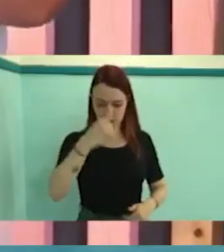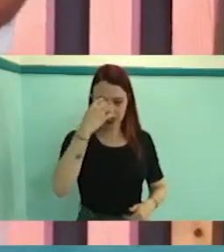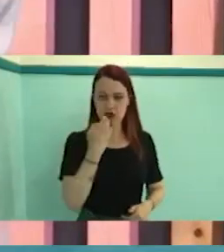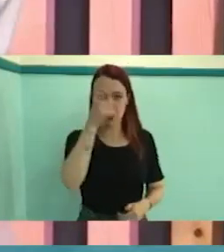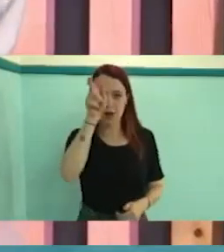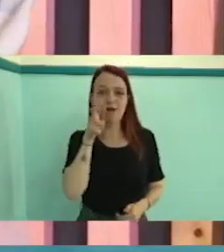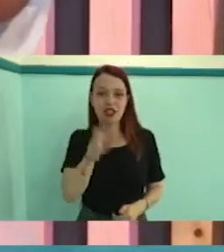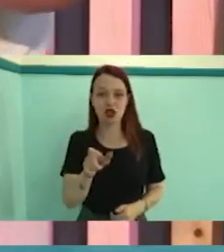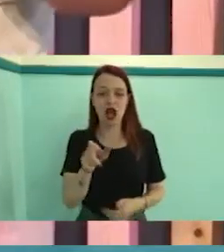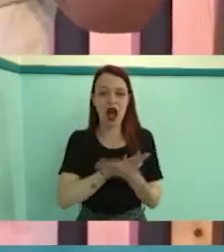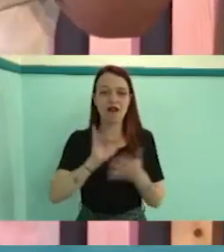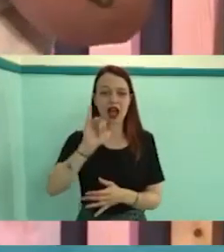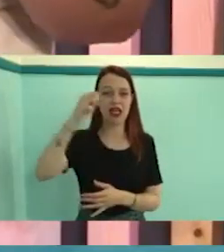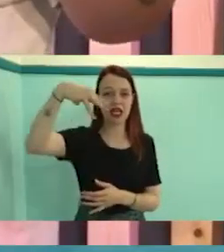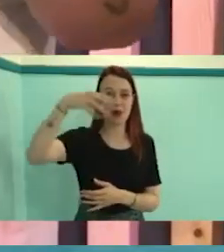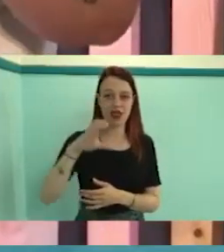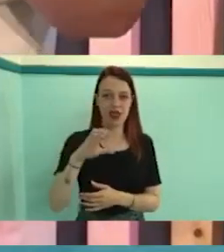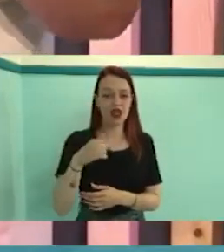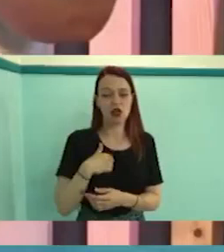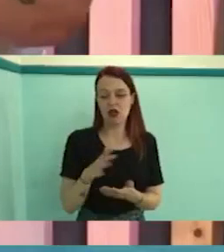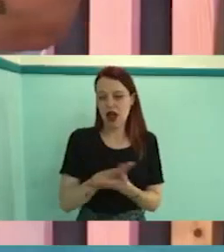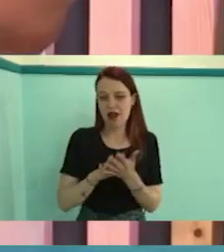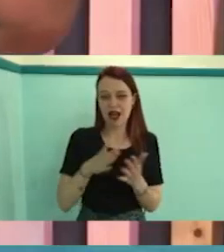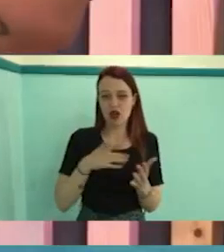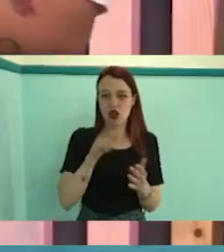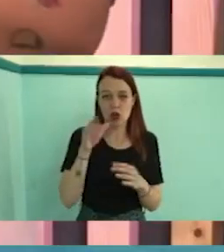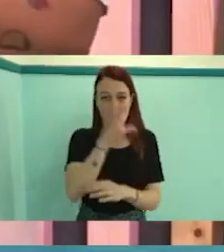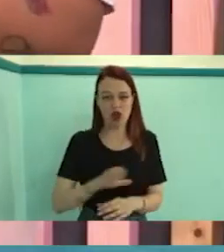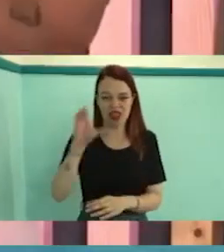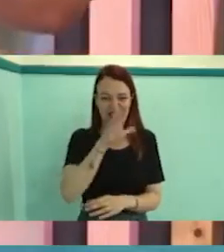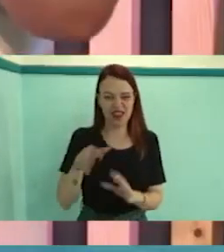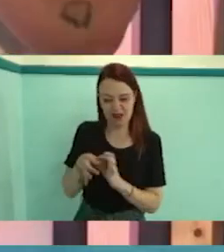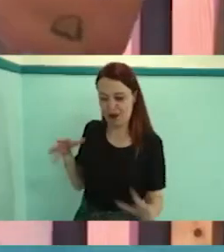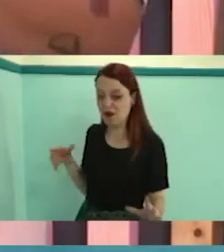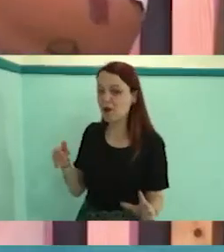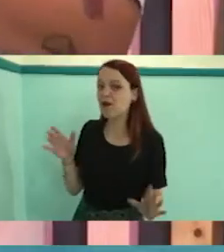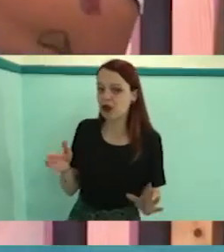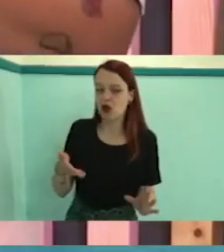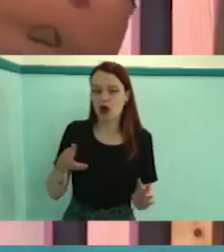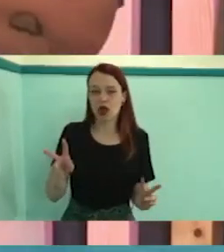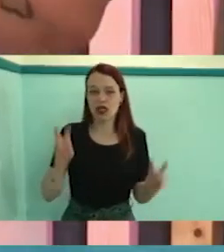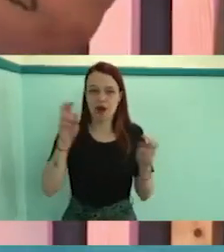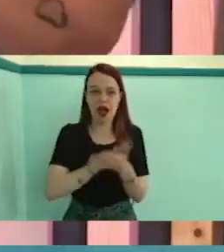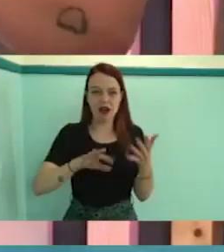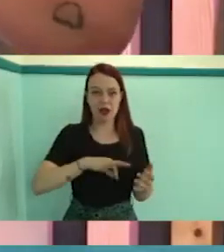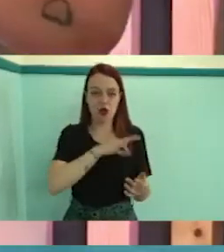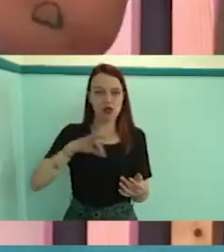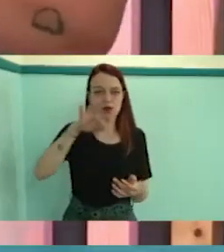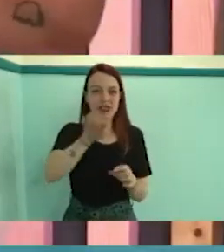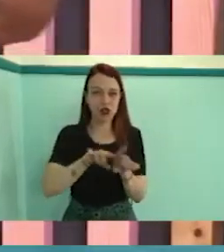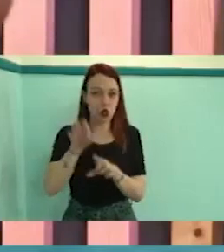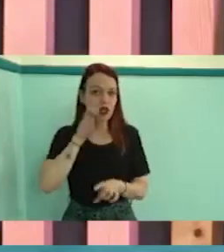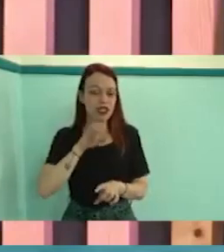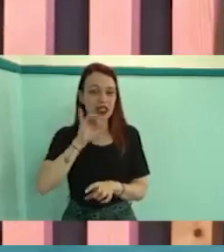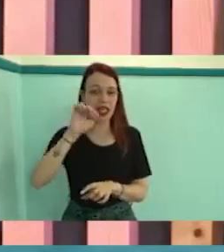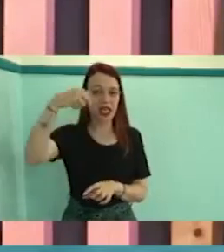en el término imc no me voy a meter mucho aquí porque yo no soy de ciencias ni tampoco lo pretendo pero sí que es importante que como estamos desarrollando ese espíritu crítico tengamos en cuenta que el